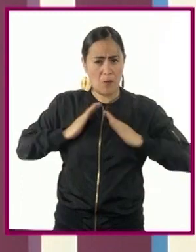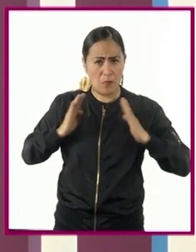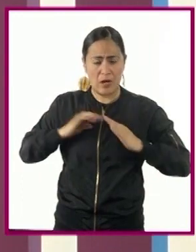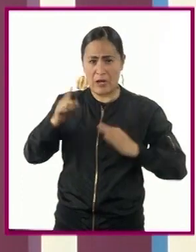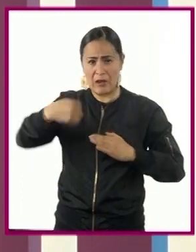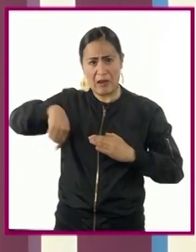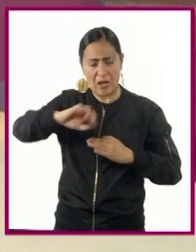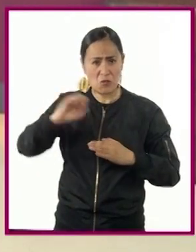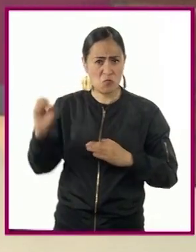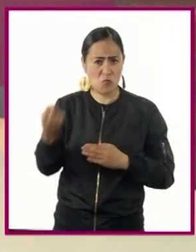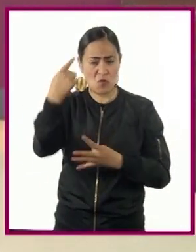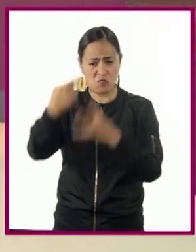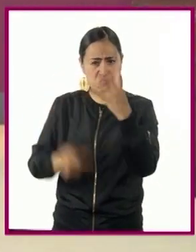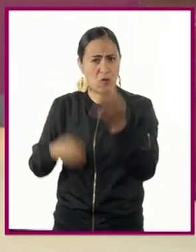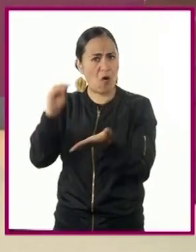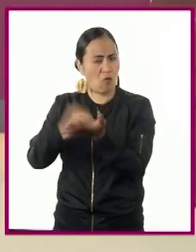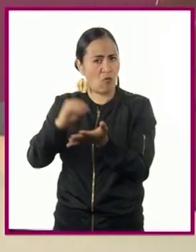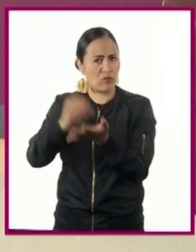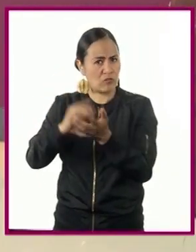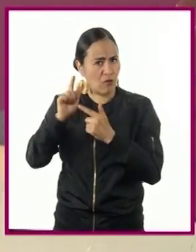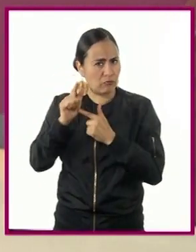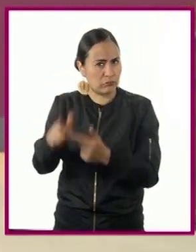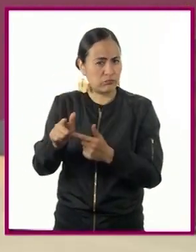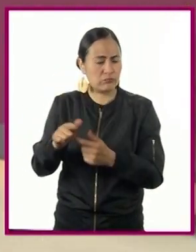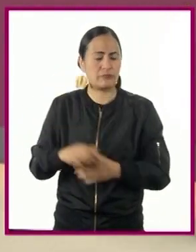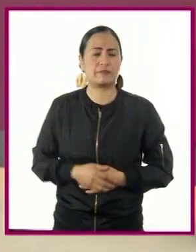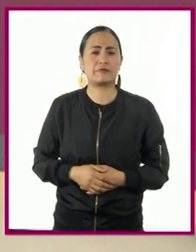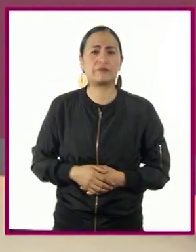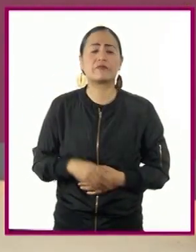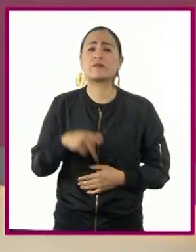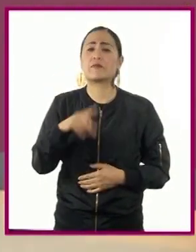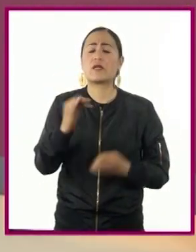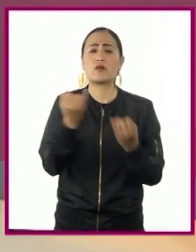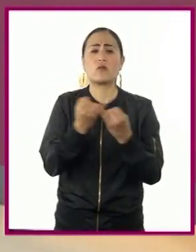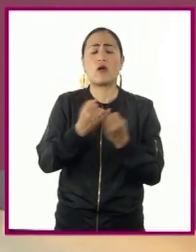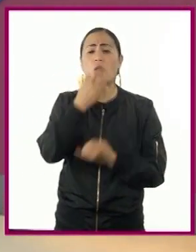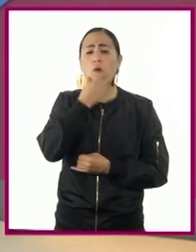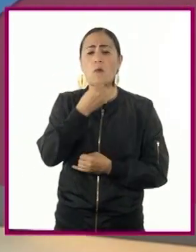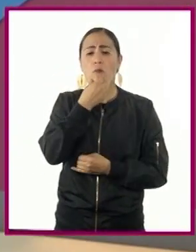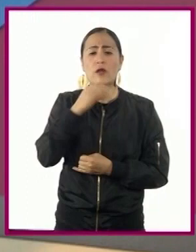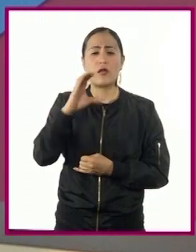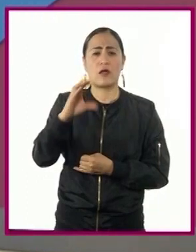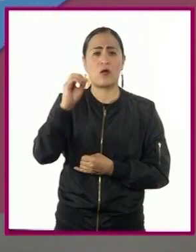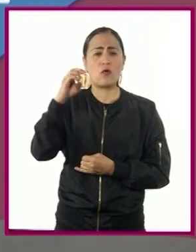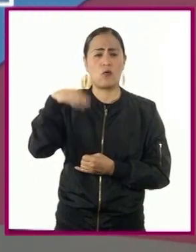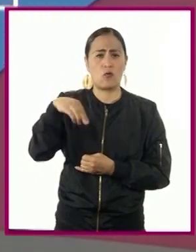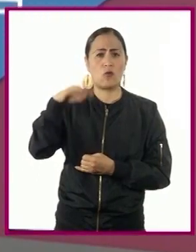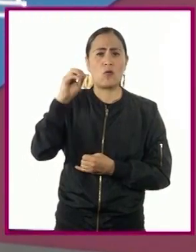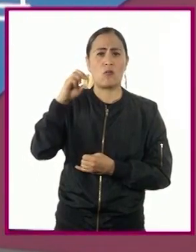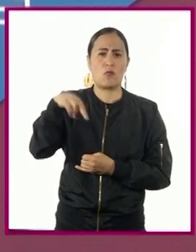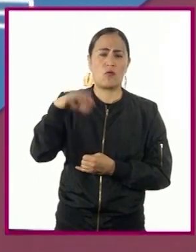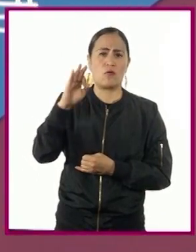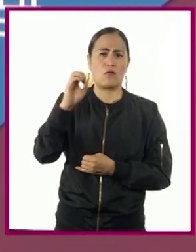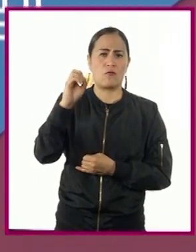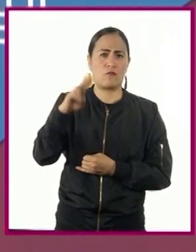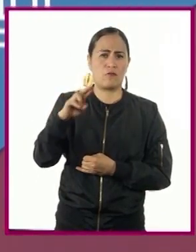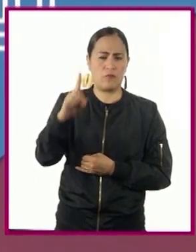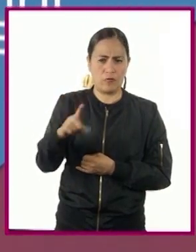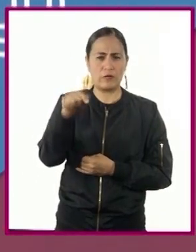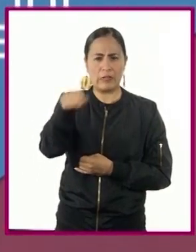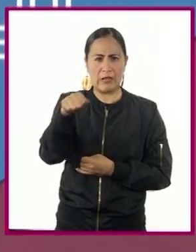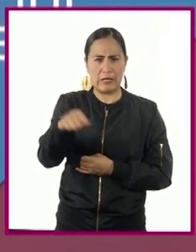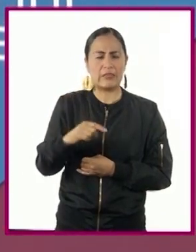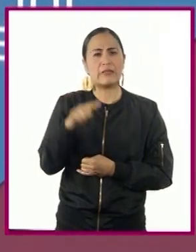y tribunales. También fue responsabilidad de Comonfort la instalación del Congreso Constituyente el 17 de